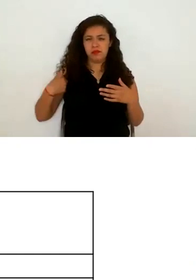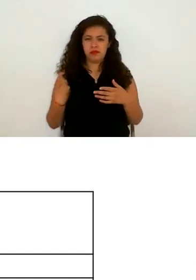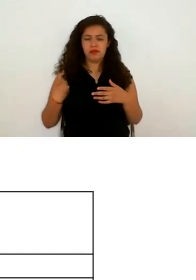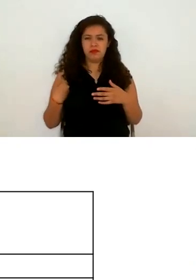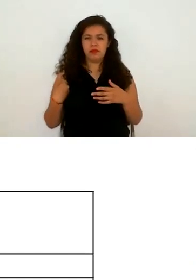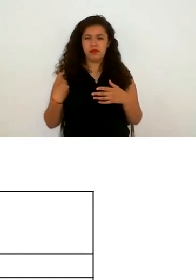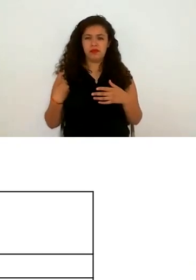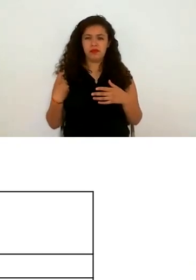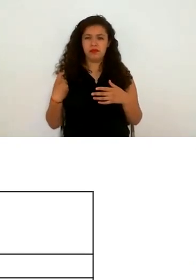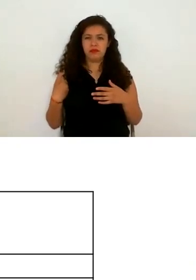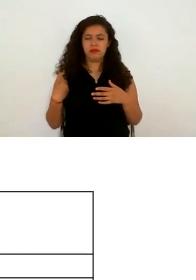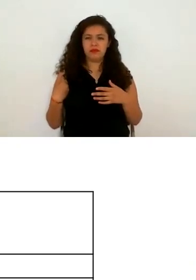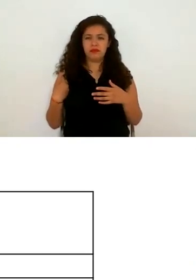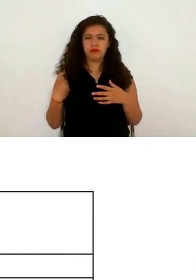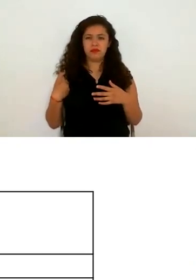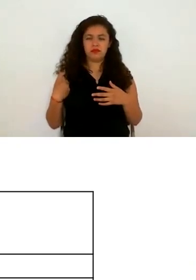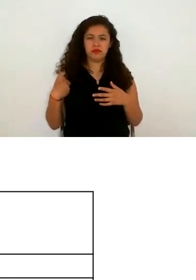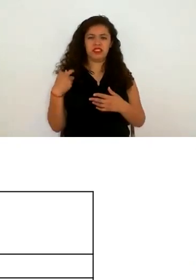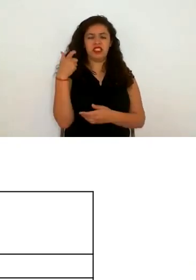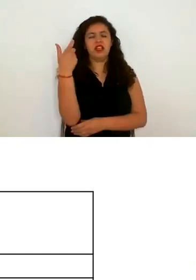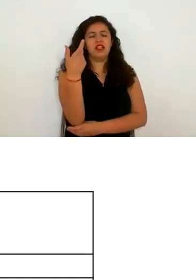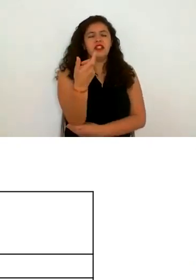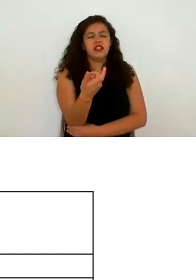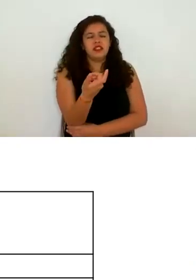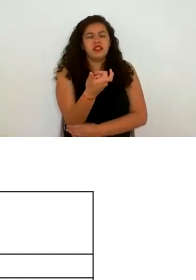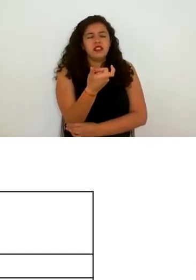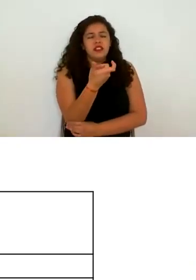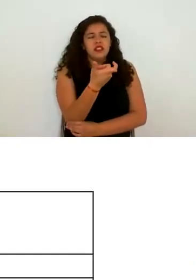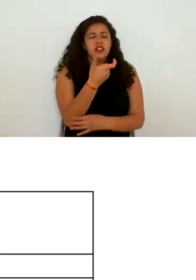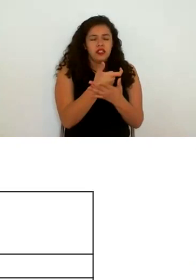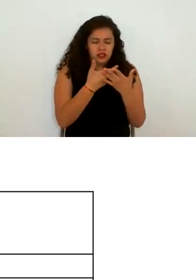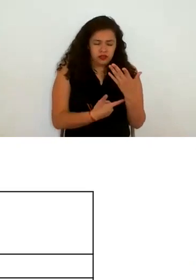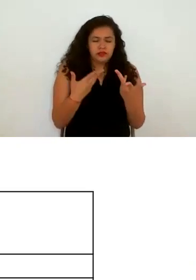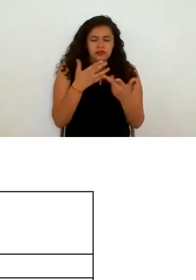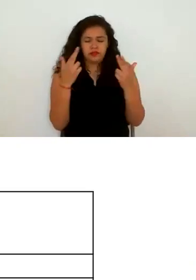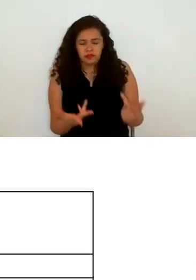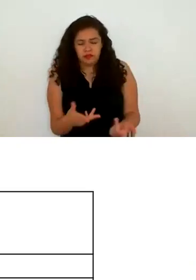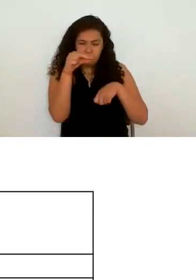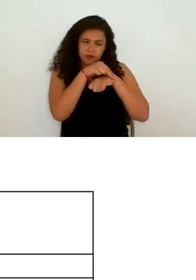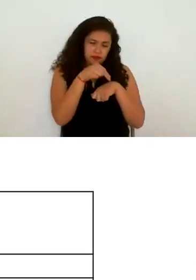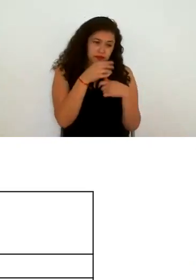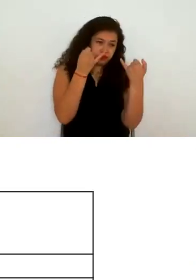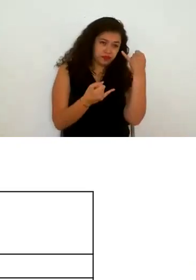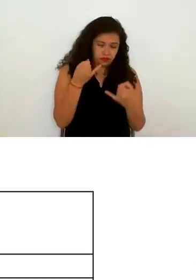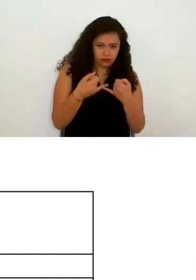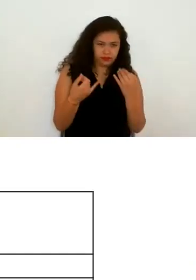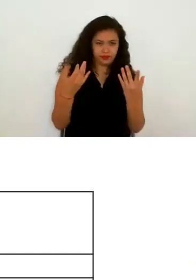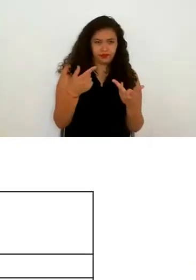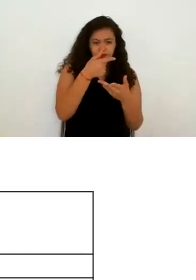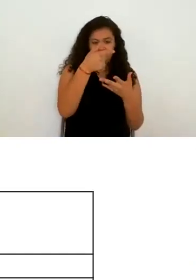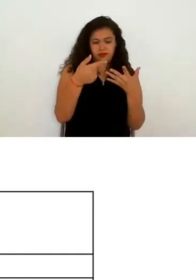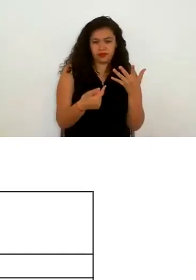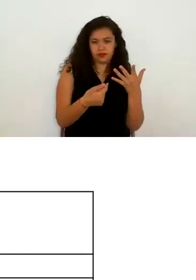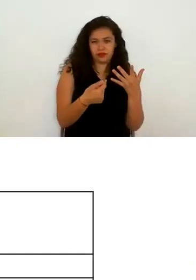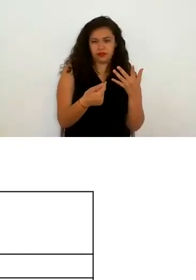expedientes de recursos humanos, de contabilidad, de el área médica, el área jurídica, ¿no? Entonces, por ello la